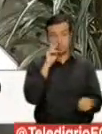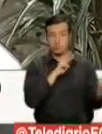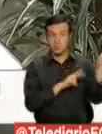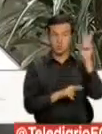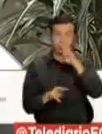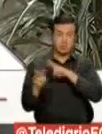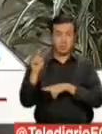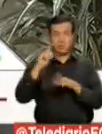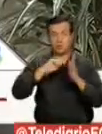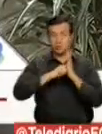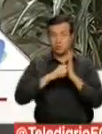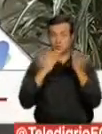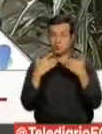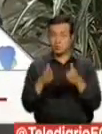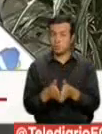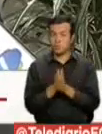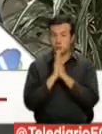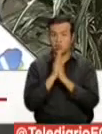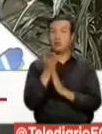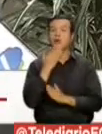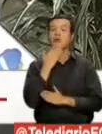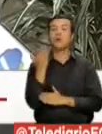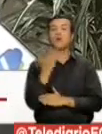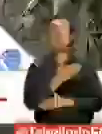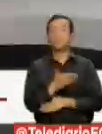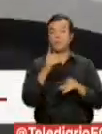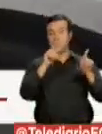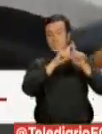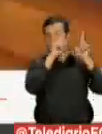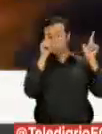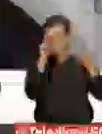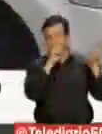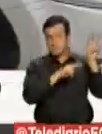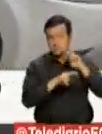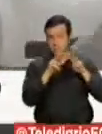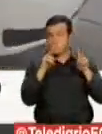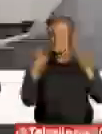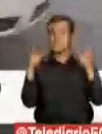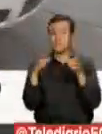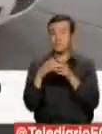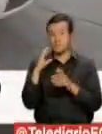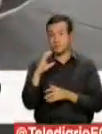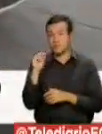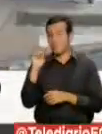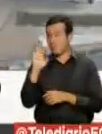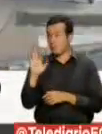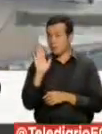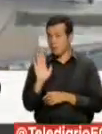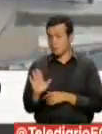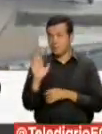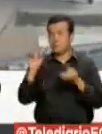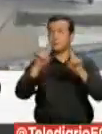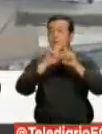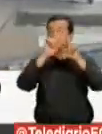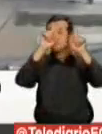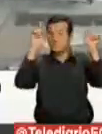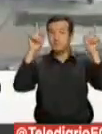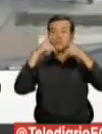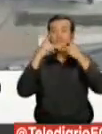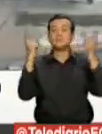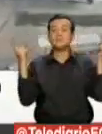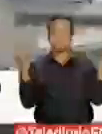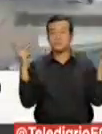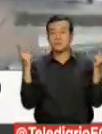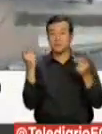ya a la Contraloría que analice la manera en la que se manejó la empresa. La Corporación Nacional de Telecomunicaciones es una de las empresas públicas